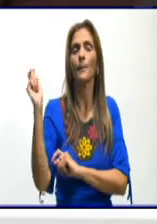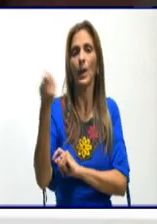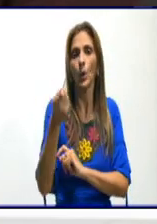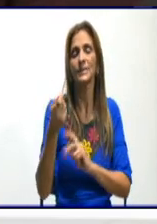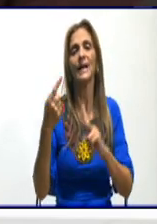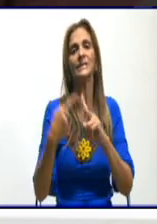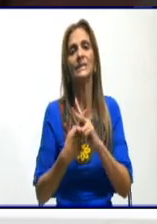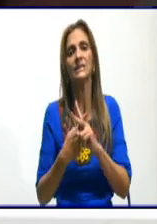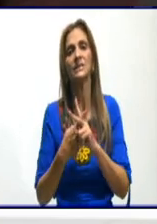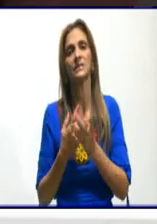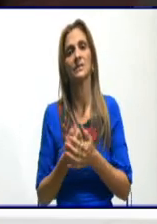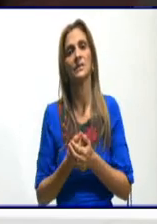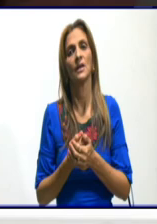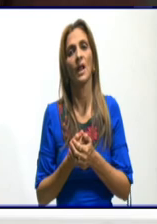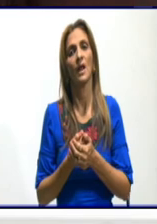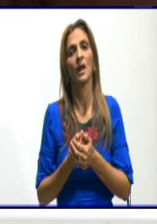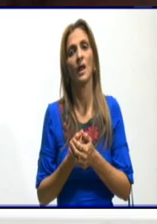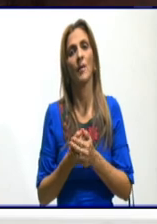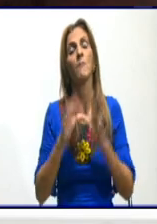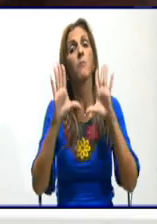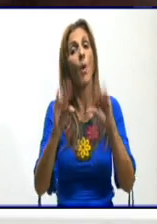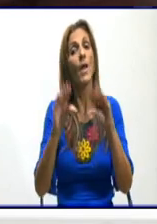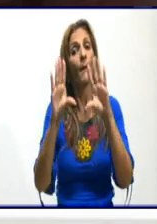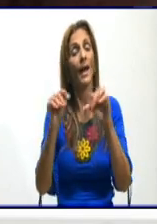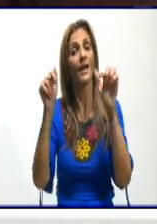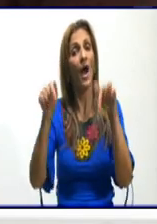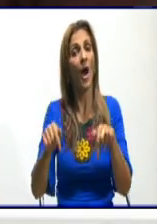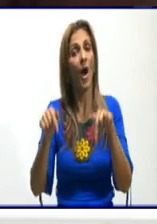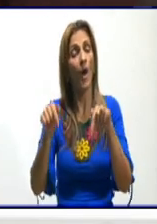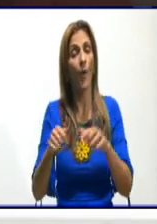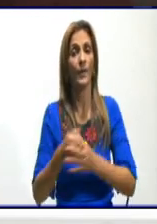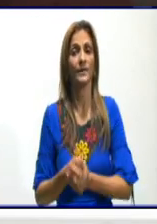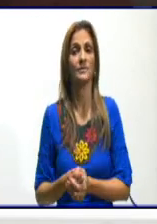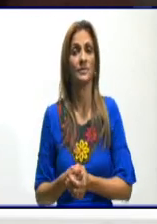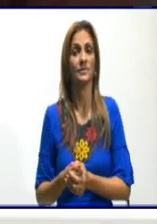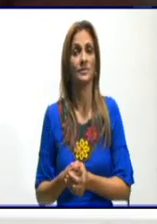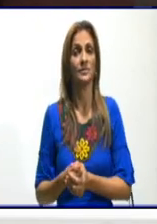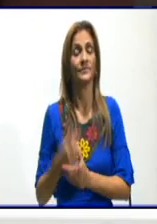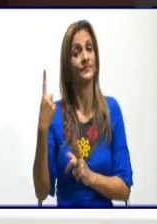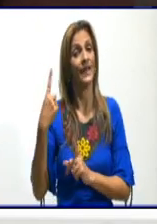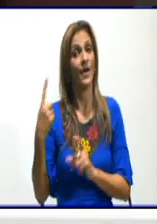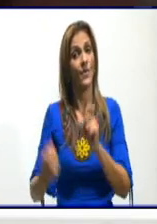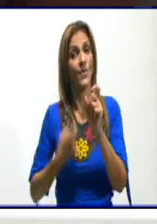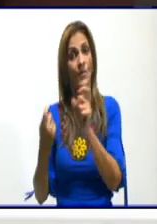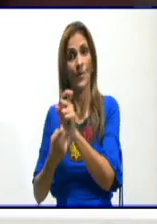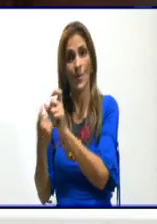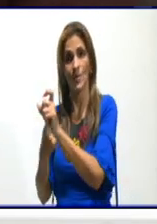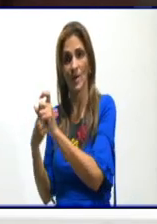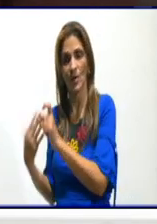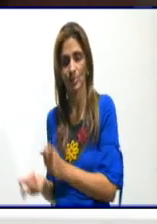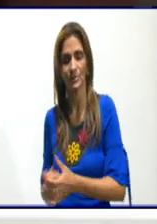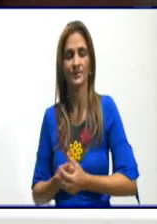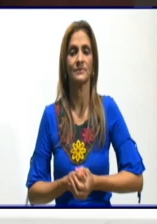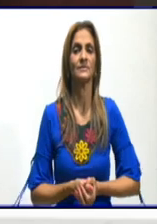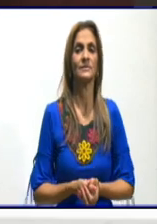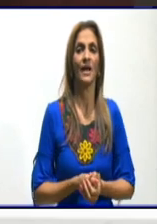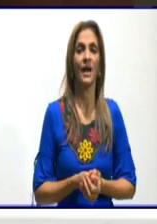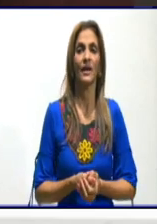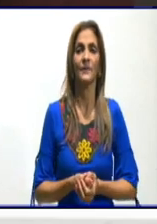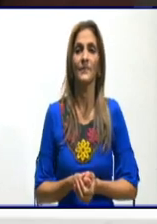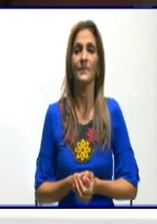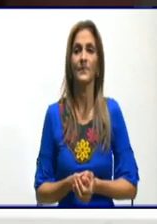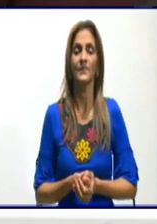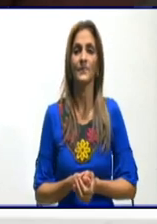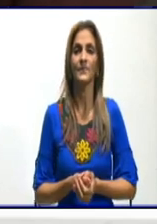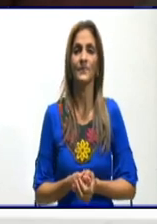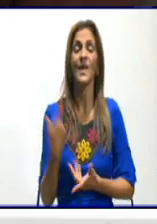un campeonato que no solamente los protagonistas son los 50 miembros del equipo Alazán.